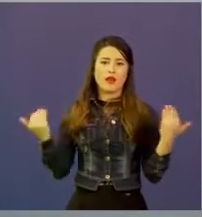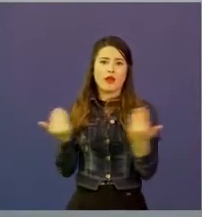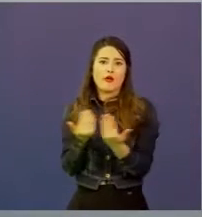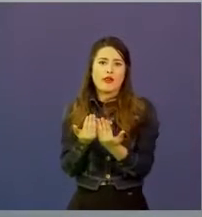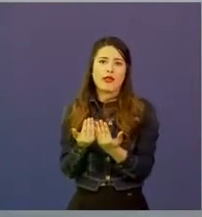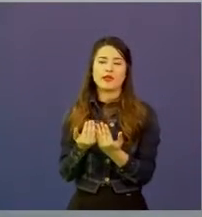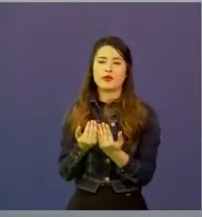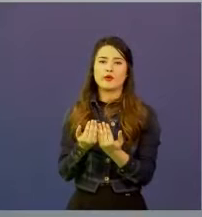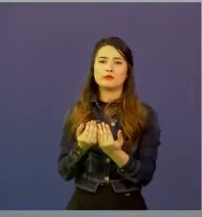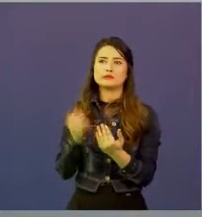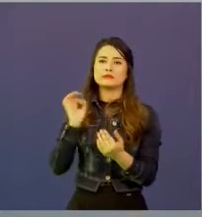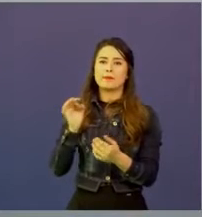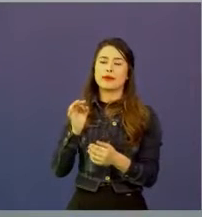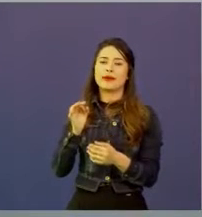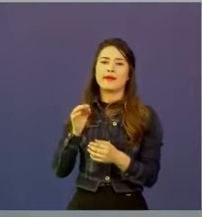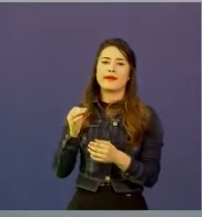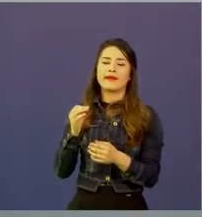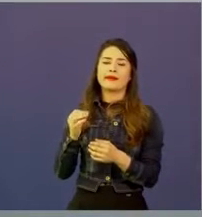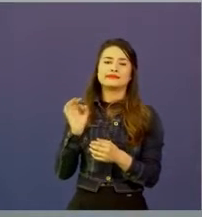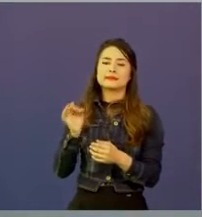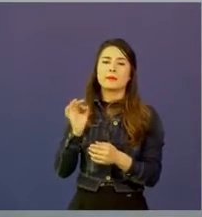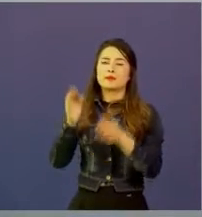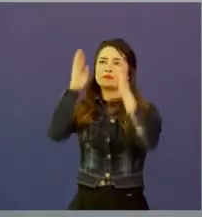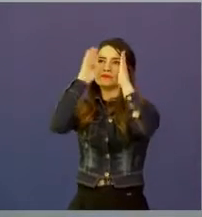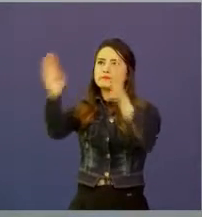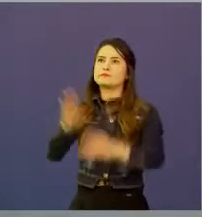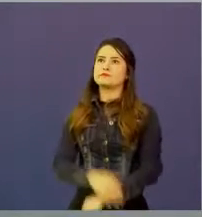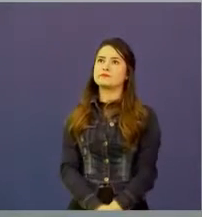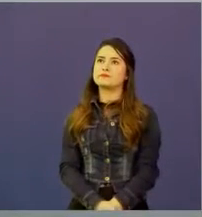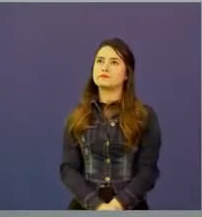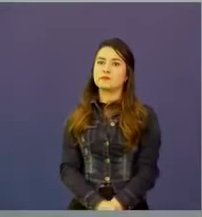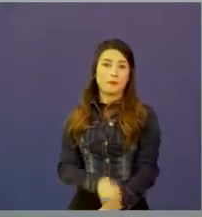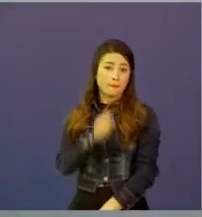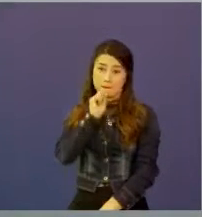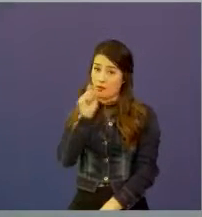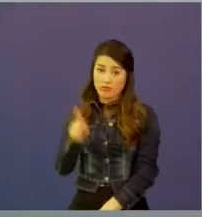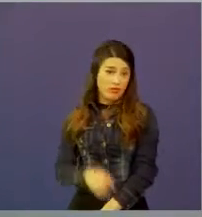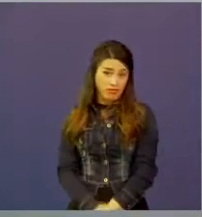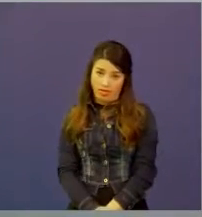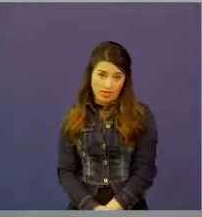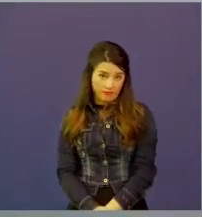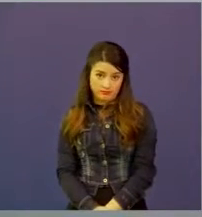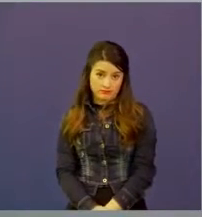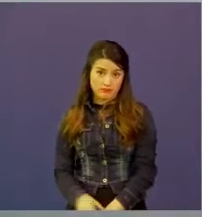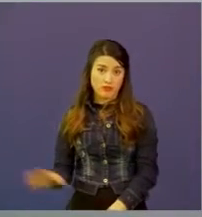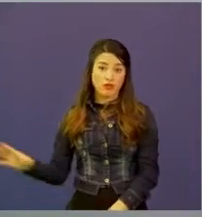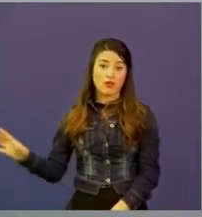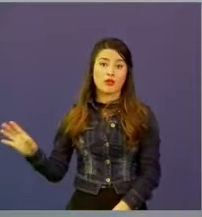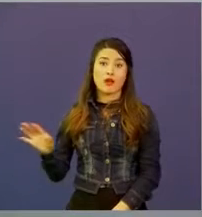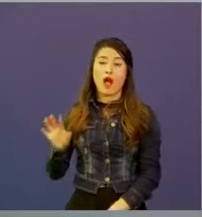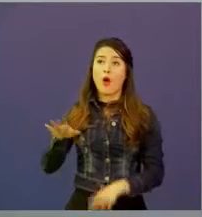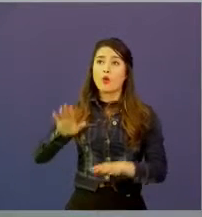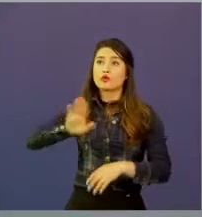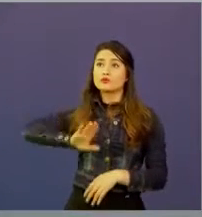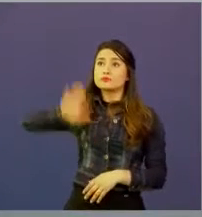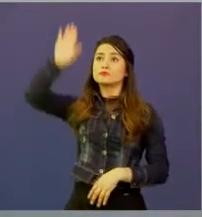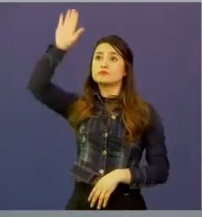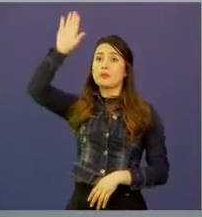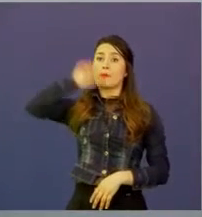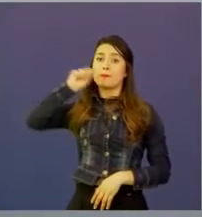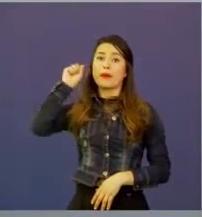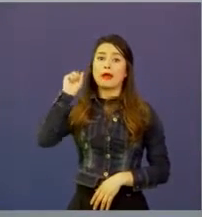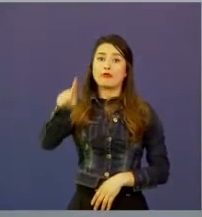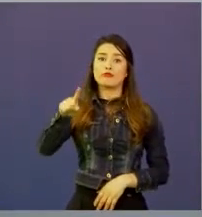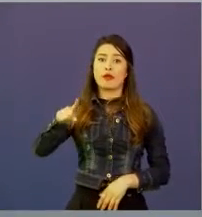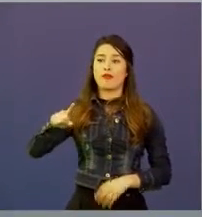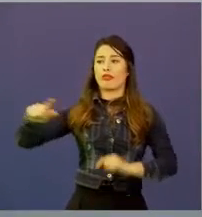a hacer preguntas, y ese es un reto complejo, ya que quien realmente pregunta se convierte en el protagonista activo que construye su conocimiento basado en esas